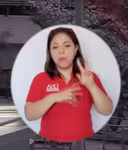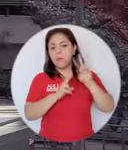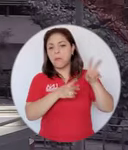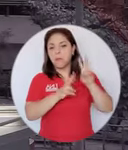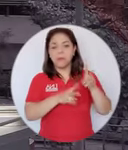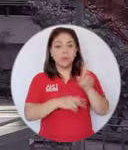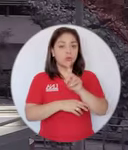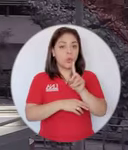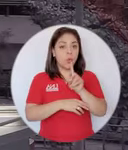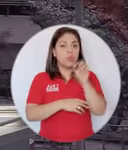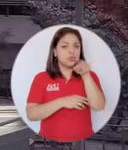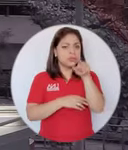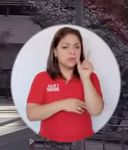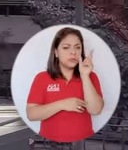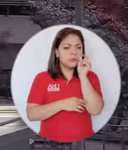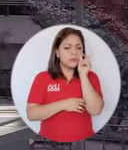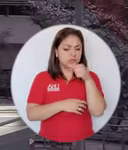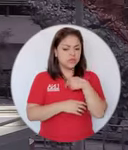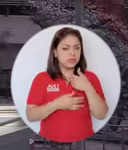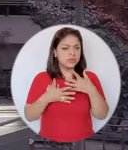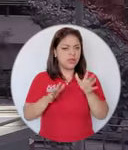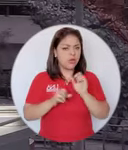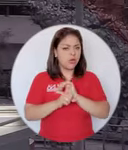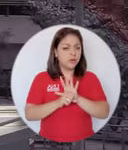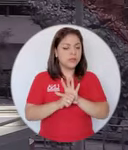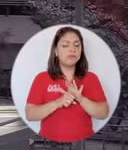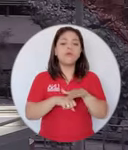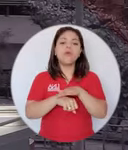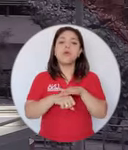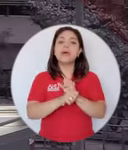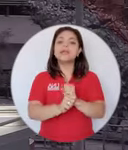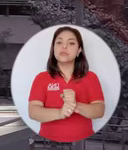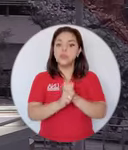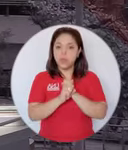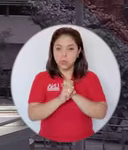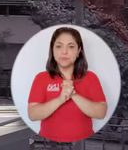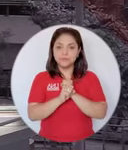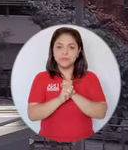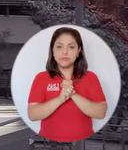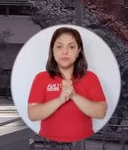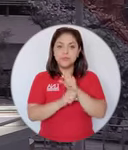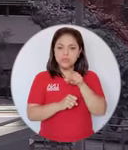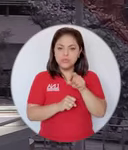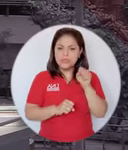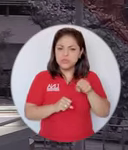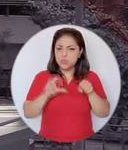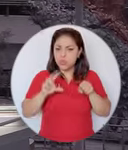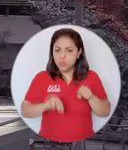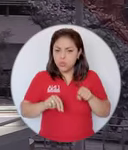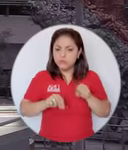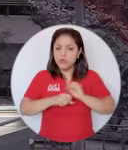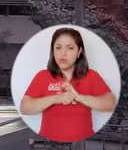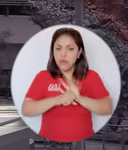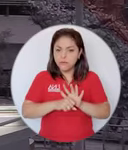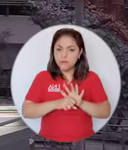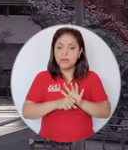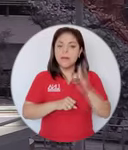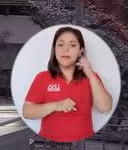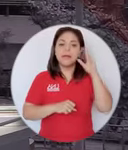tuvo COVID, algún pariente suyo tuvo COVID, asegúrese de si esto fue así o no y busque la atención